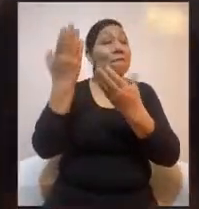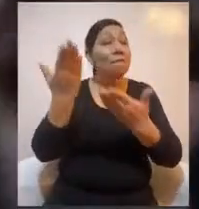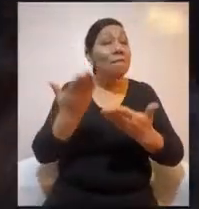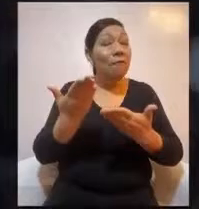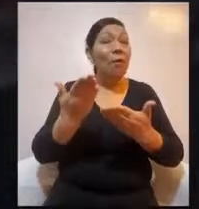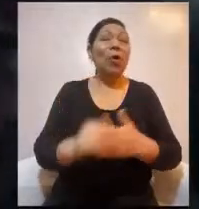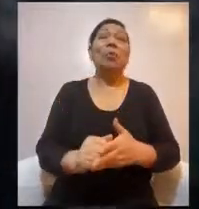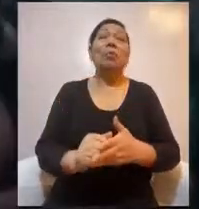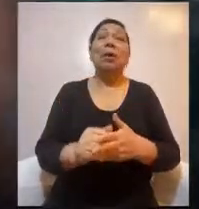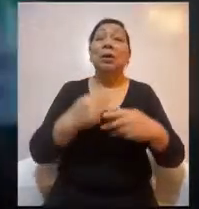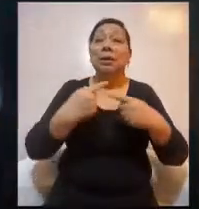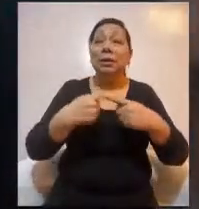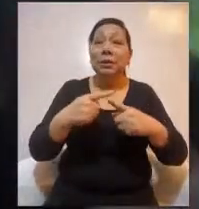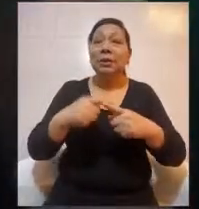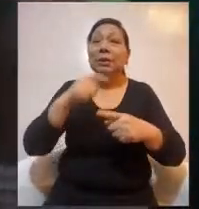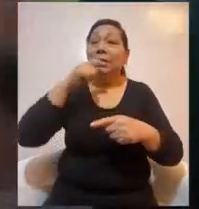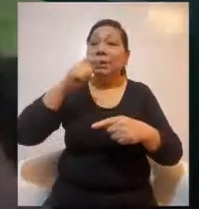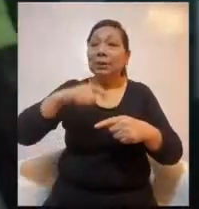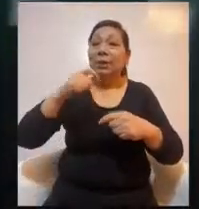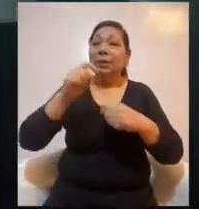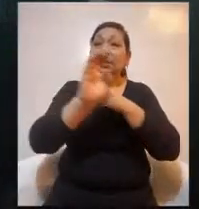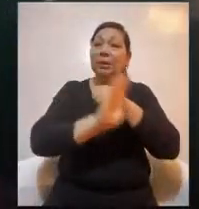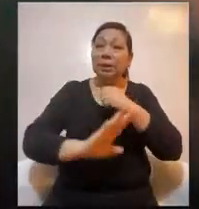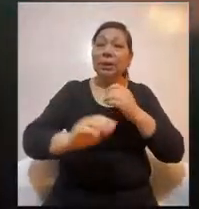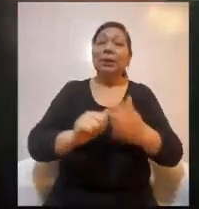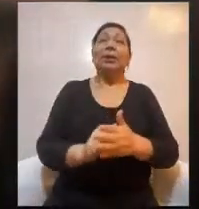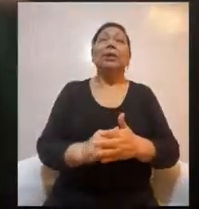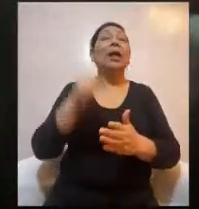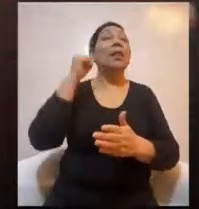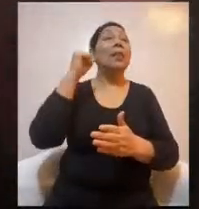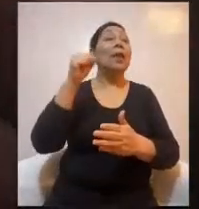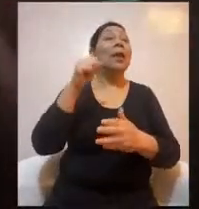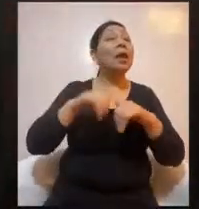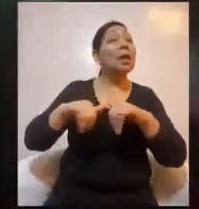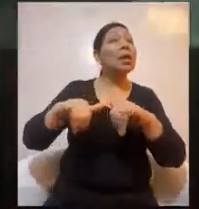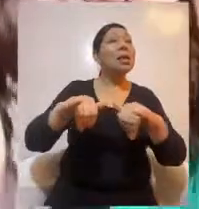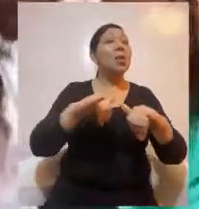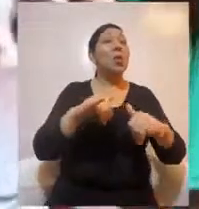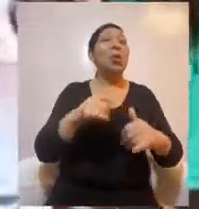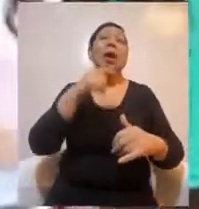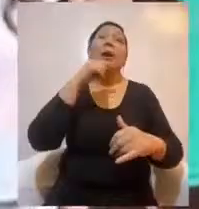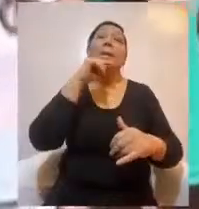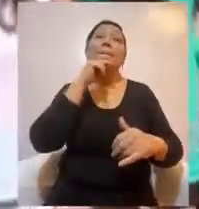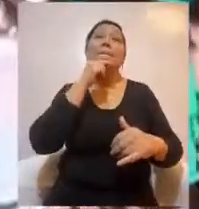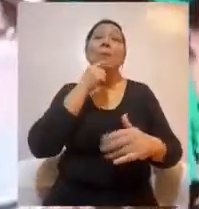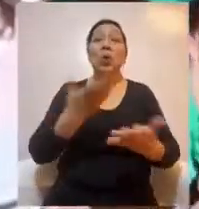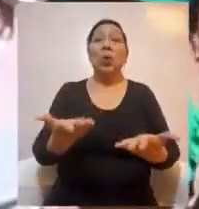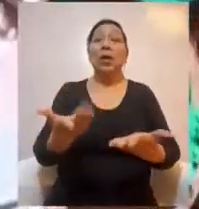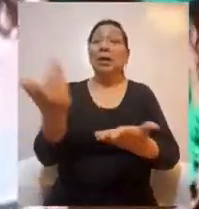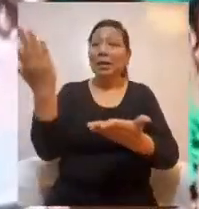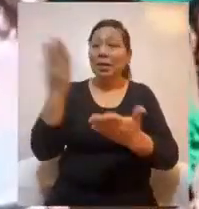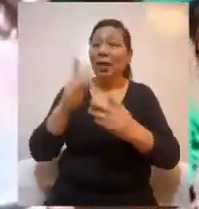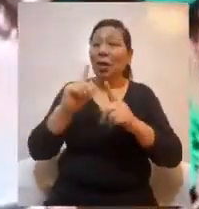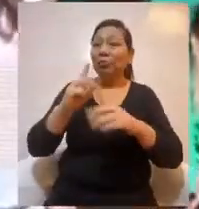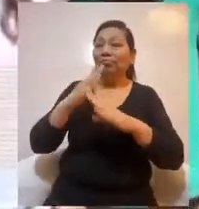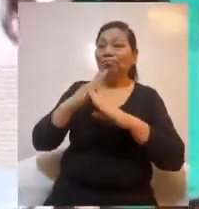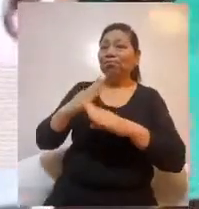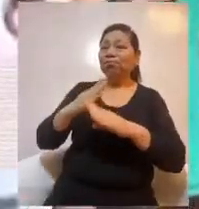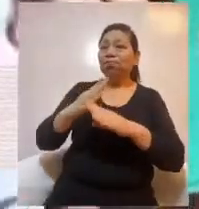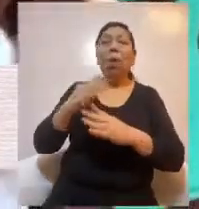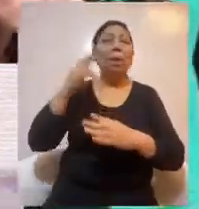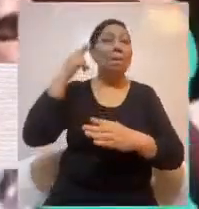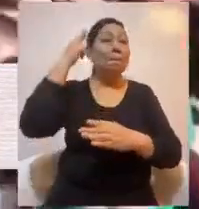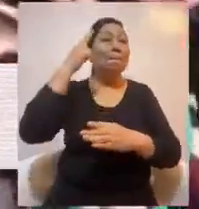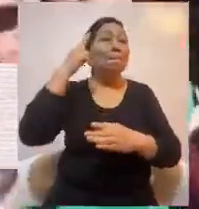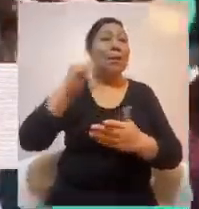forma específica se ha pronunciado sobre la necesidad de garantizar el derecho a la igualdad de las mujeres y evitar su